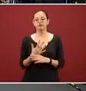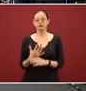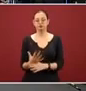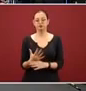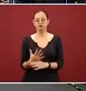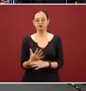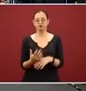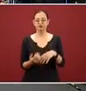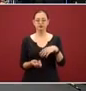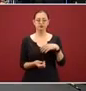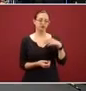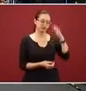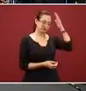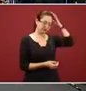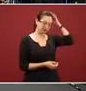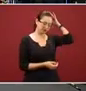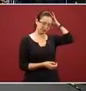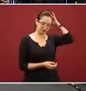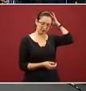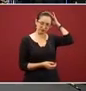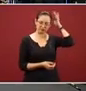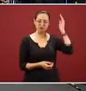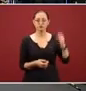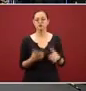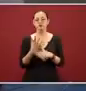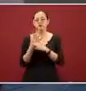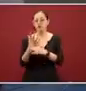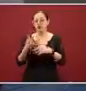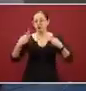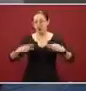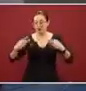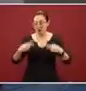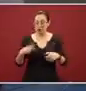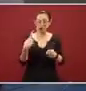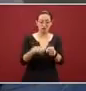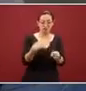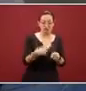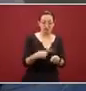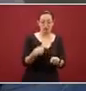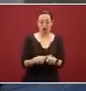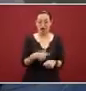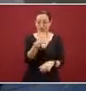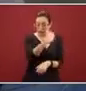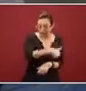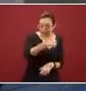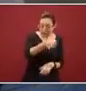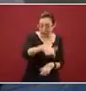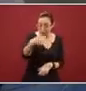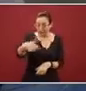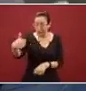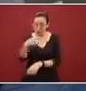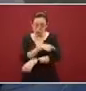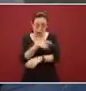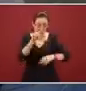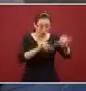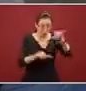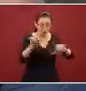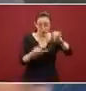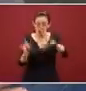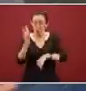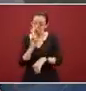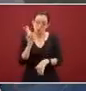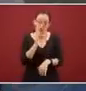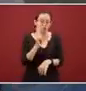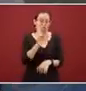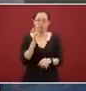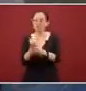imposible tomar prueba por prueba de las personas que pudieran estar contagiadas de COVID-19. Mi pregunta va en el sentido, si solo se hace